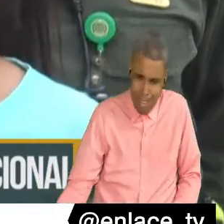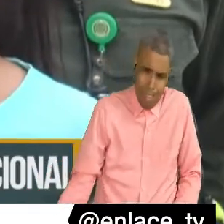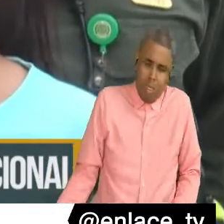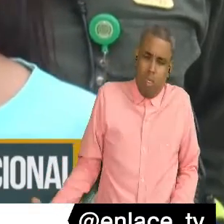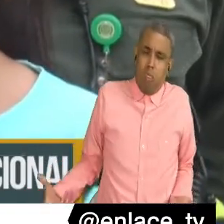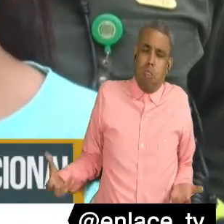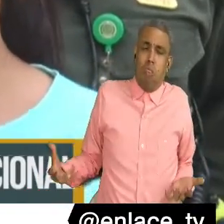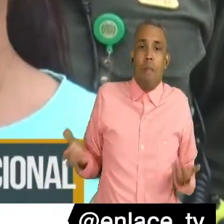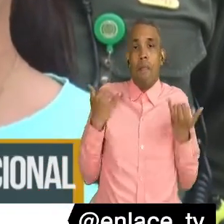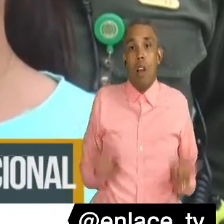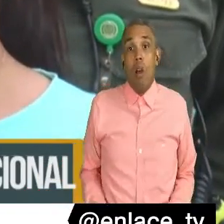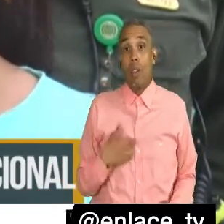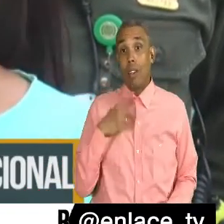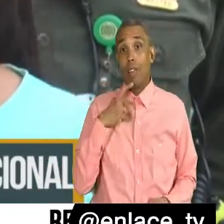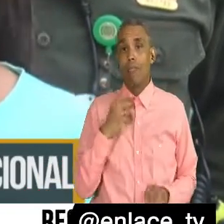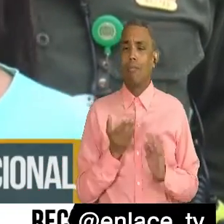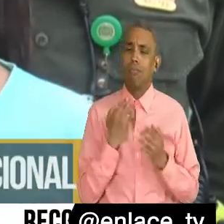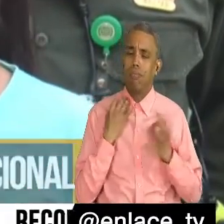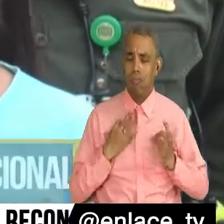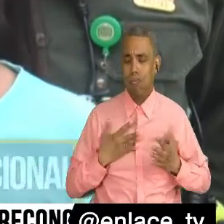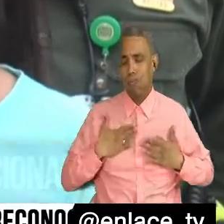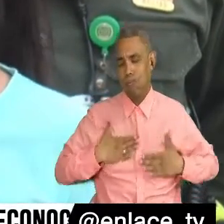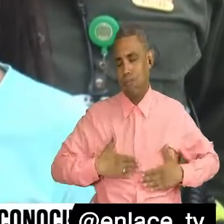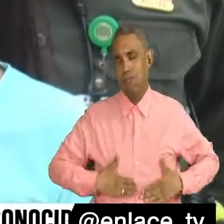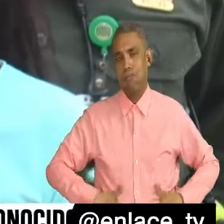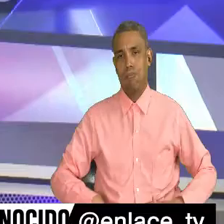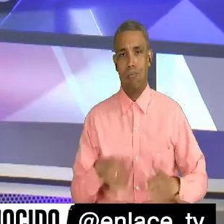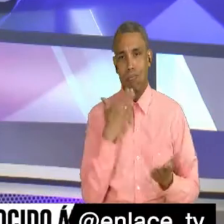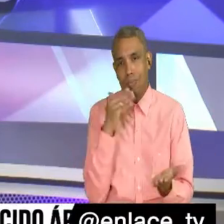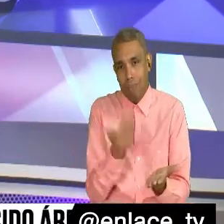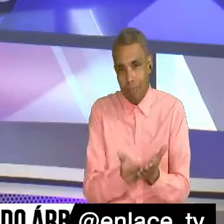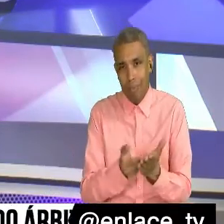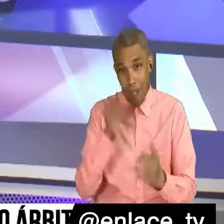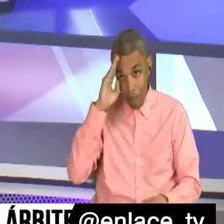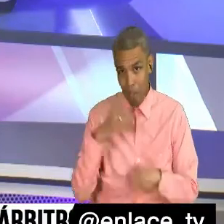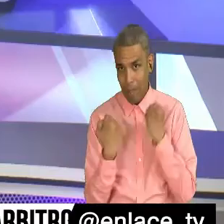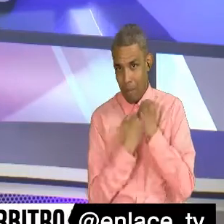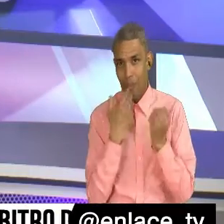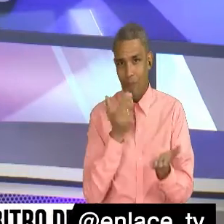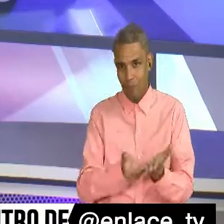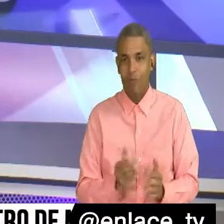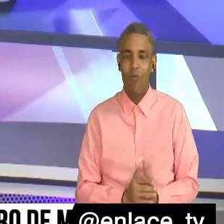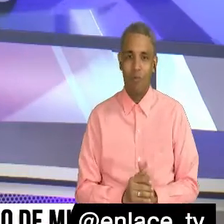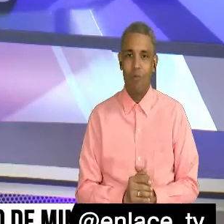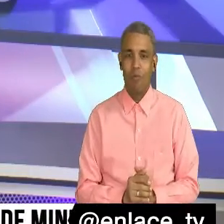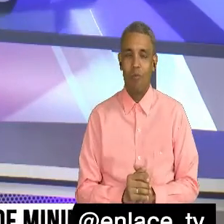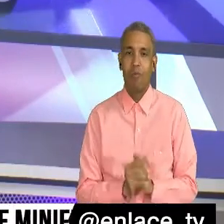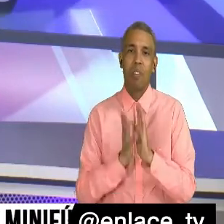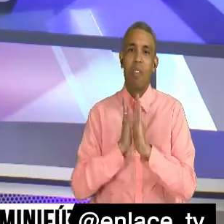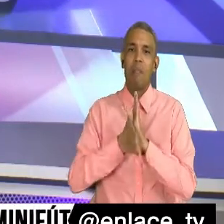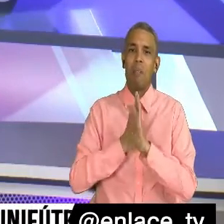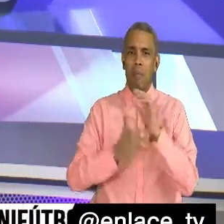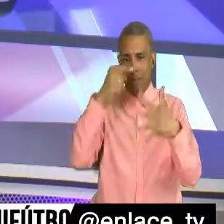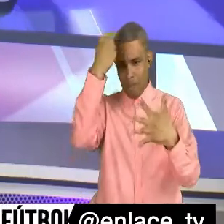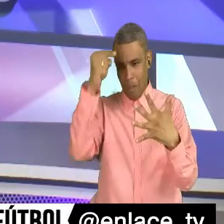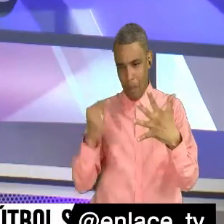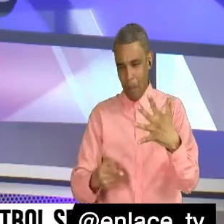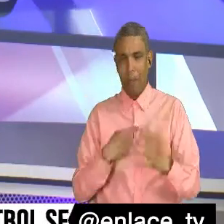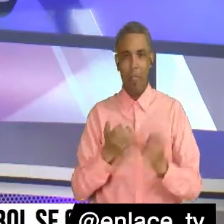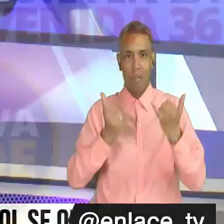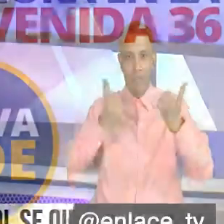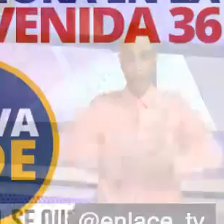por el gesto que hace la policía, ¿no? Y contenta, feliz. Qué buena noticia. Y esta ha sido la información más importante de nuestra